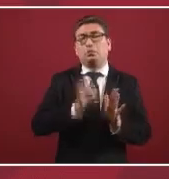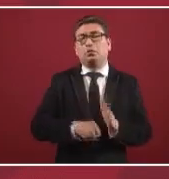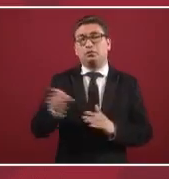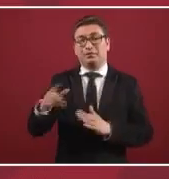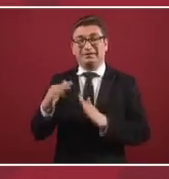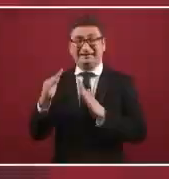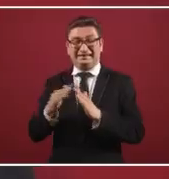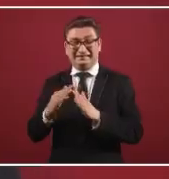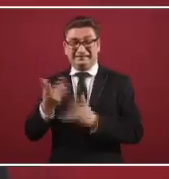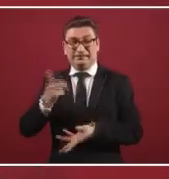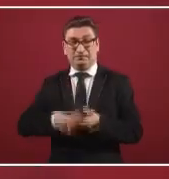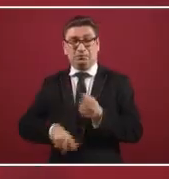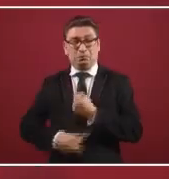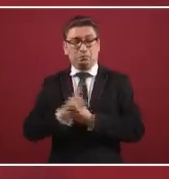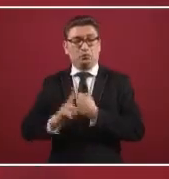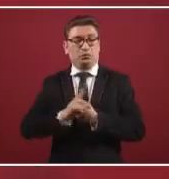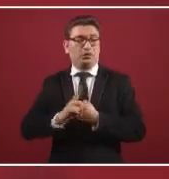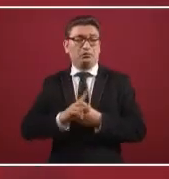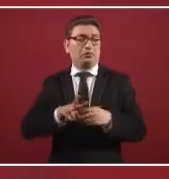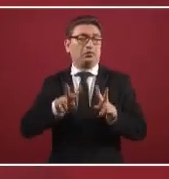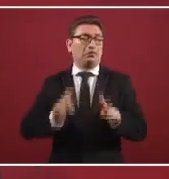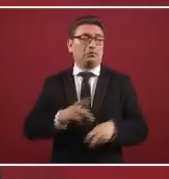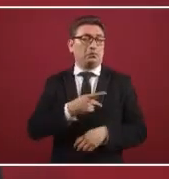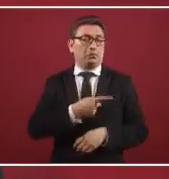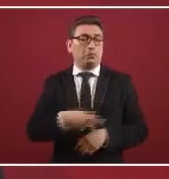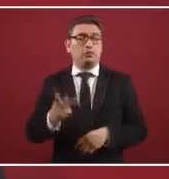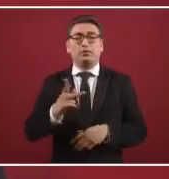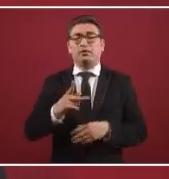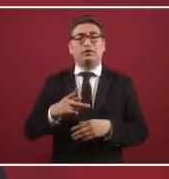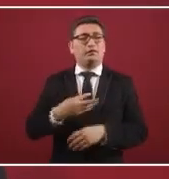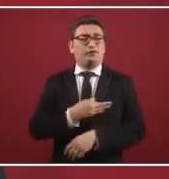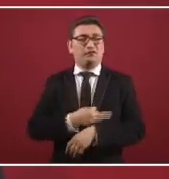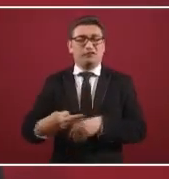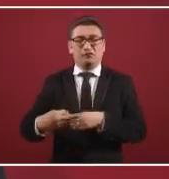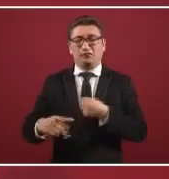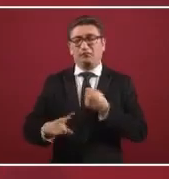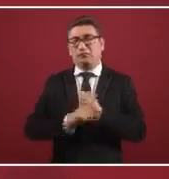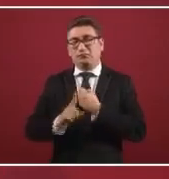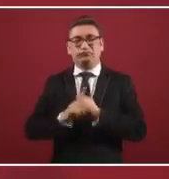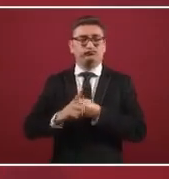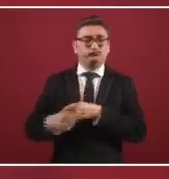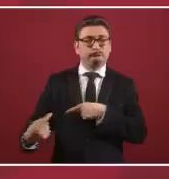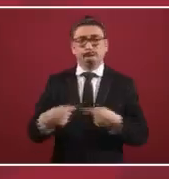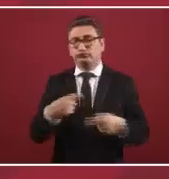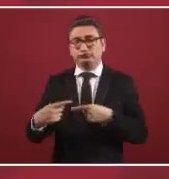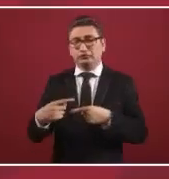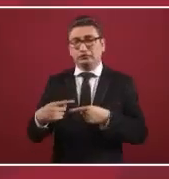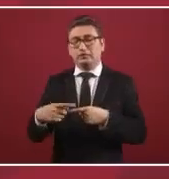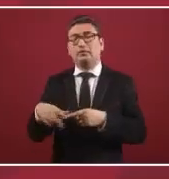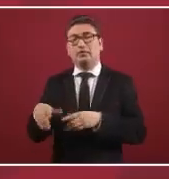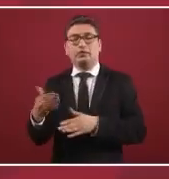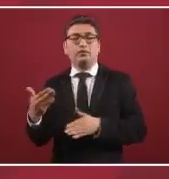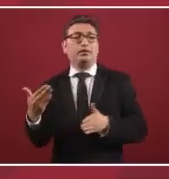por pobreza, por desintegración familiar, el que pueda ir a la escuela,